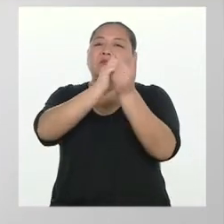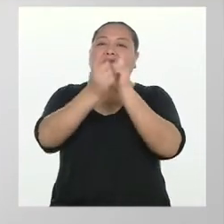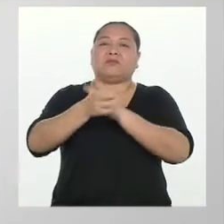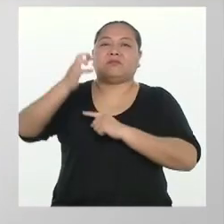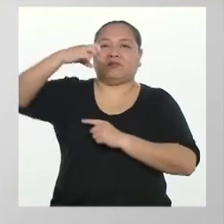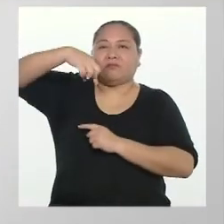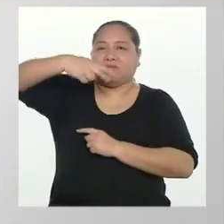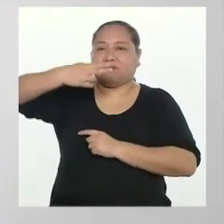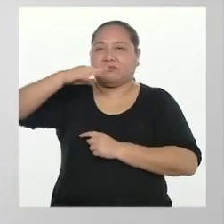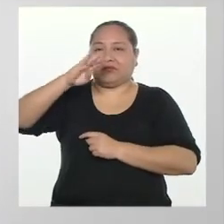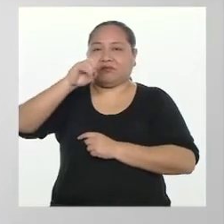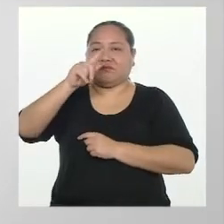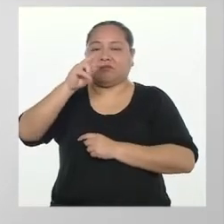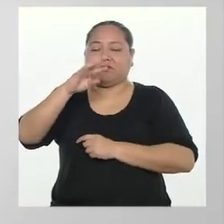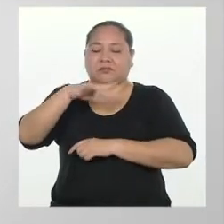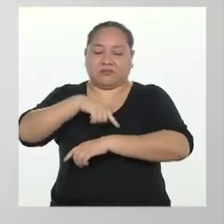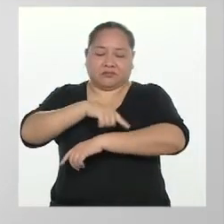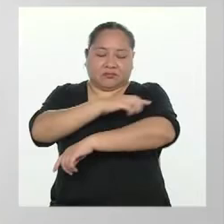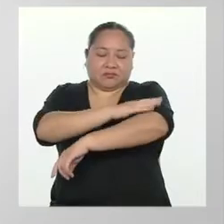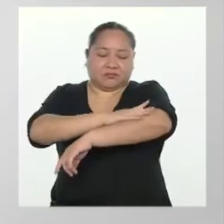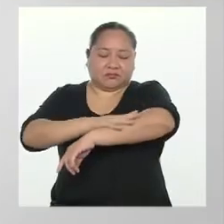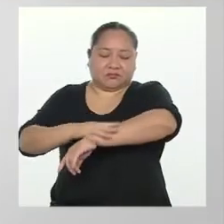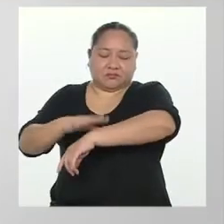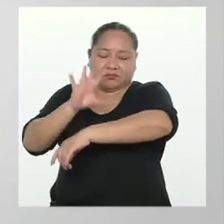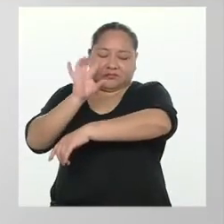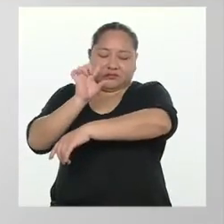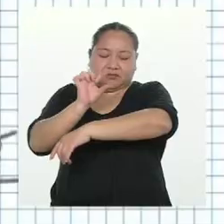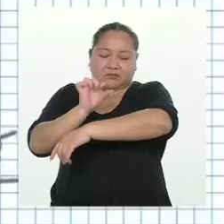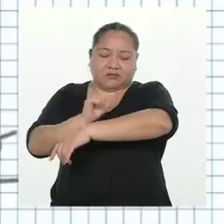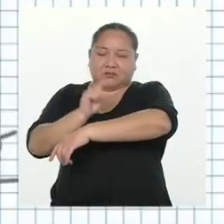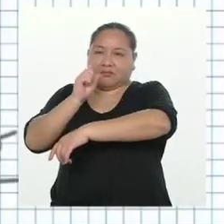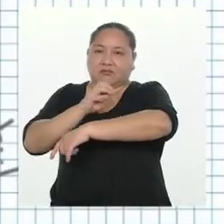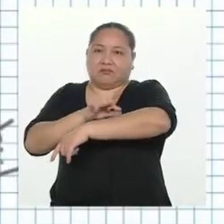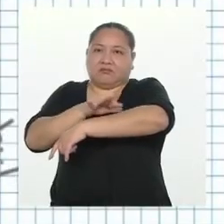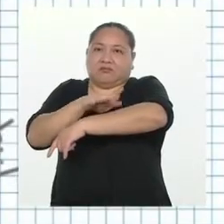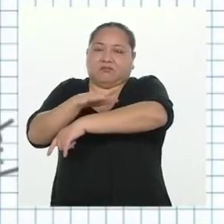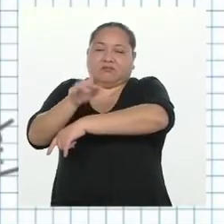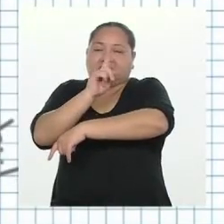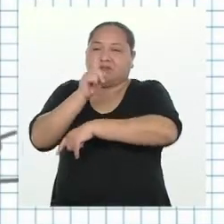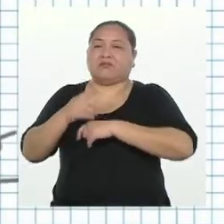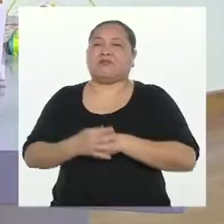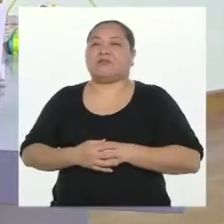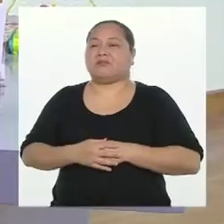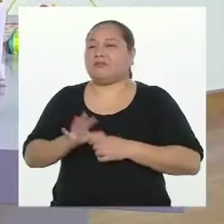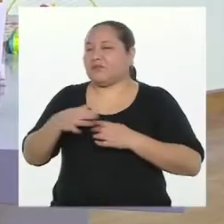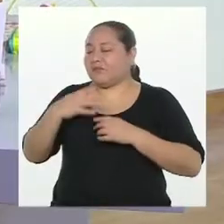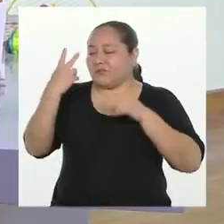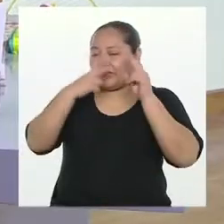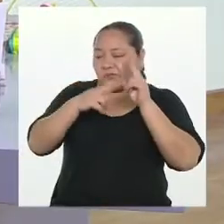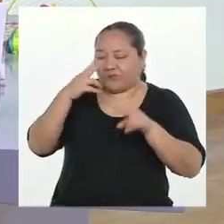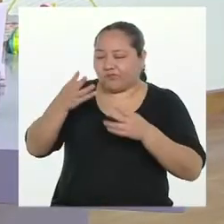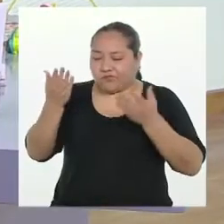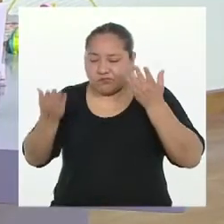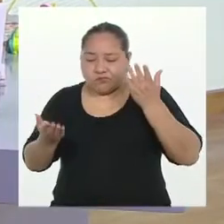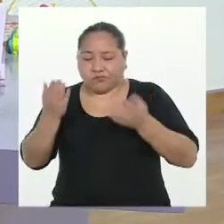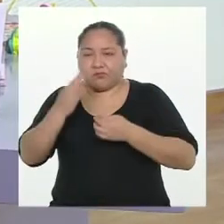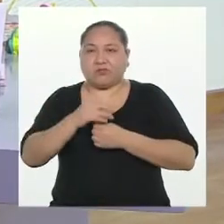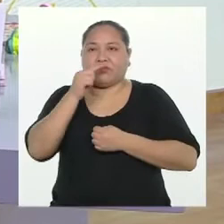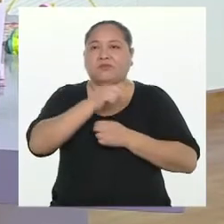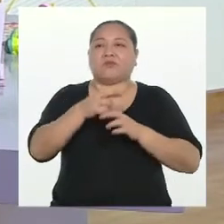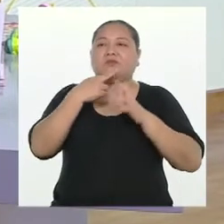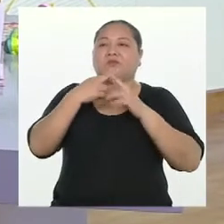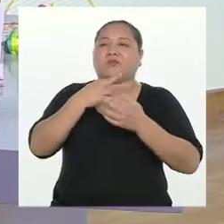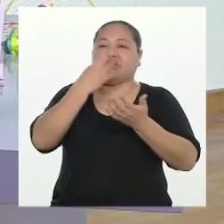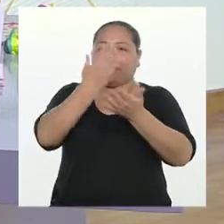que se encuentran en la piel, reduciendo su crecimiento. Luego de todo lo observado y contrastado, ¿los